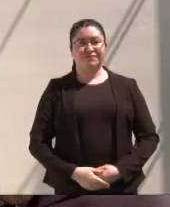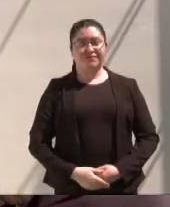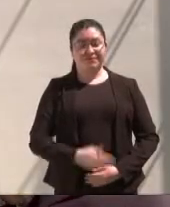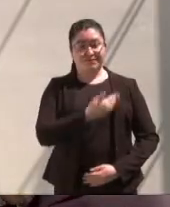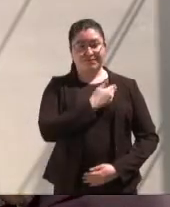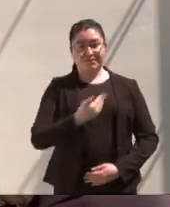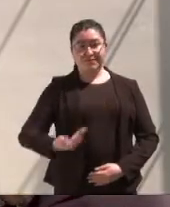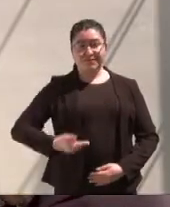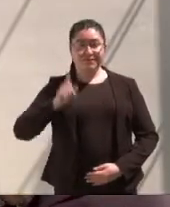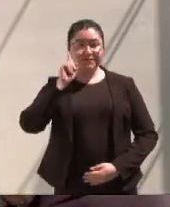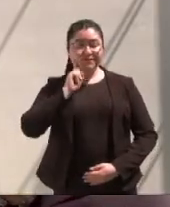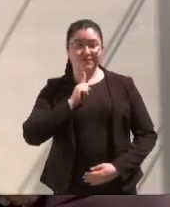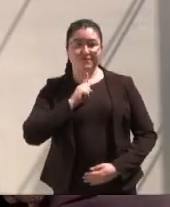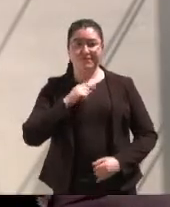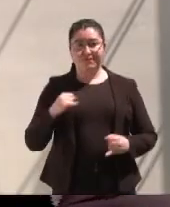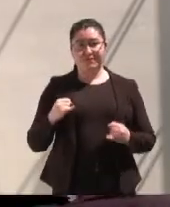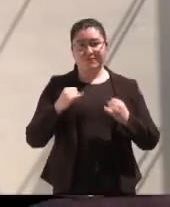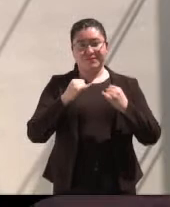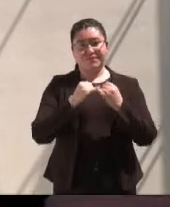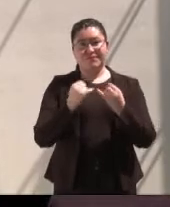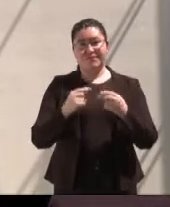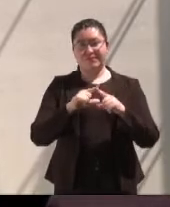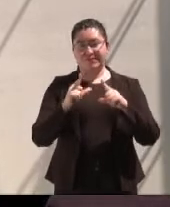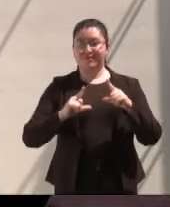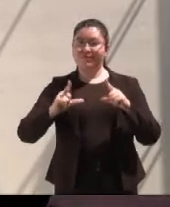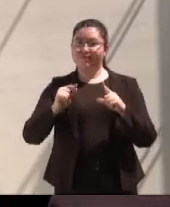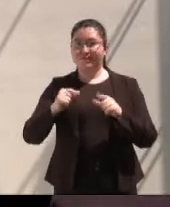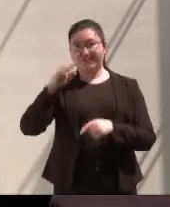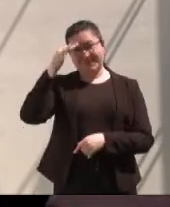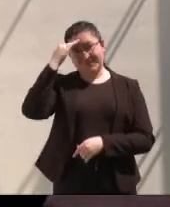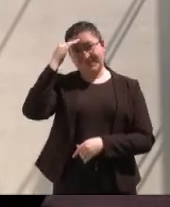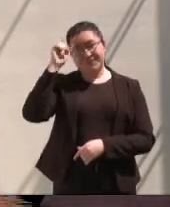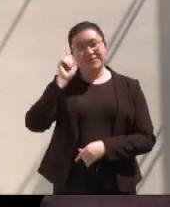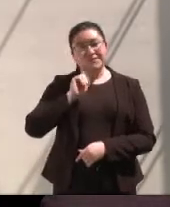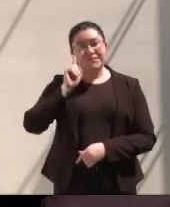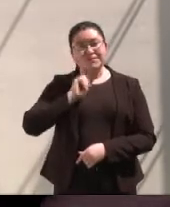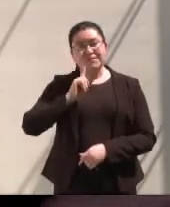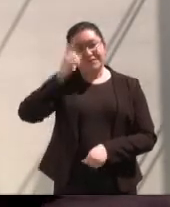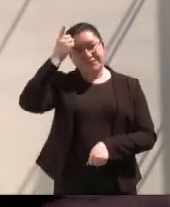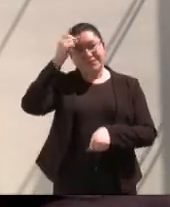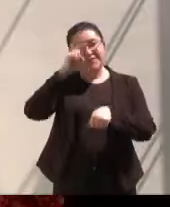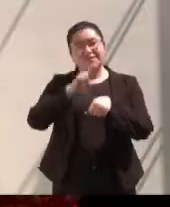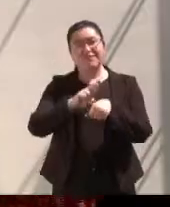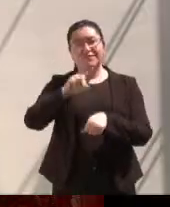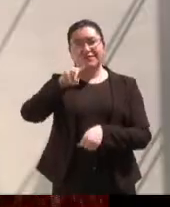Presidenta del Instituto Nacional de las Mujeres, doctora Nadine Gassman Silverman.